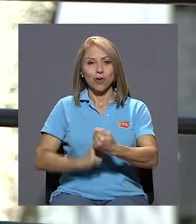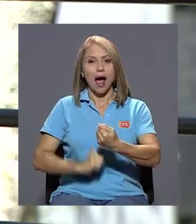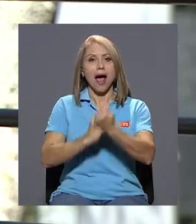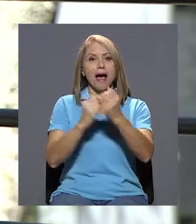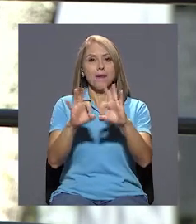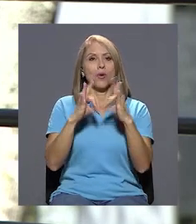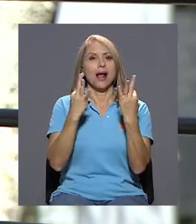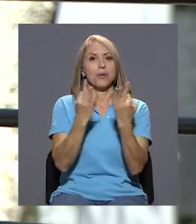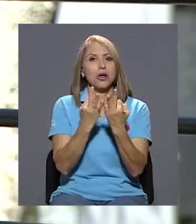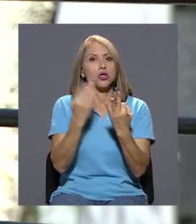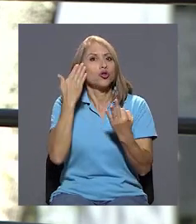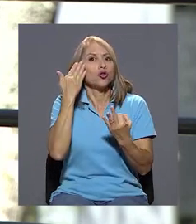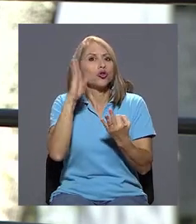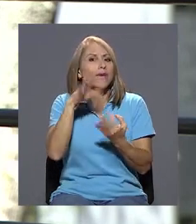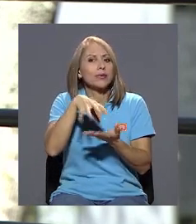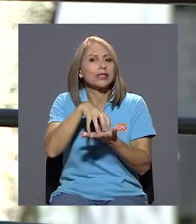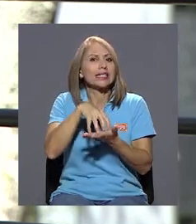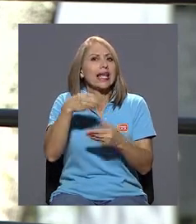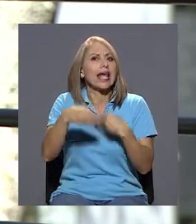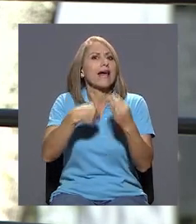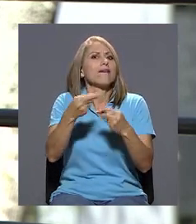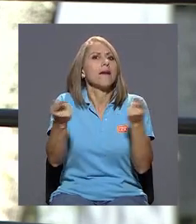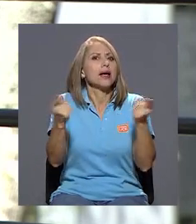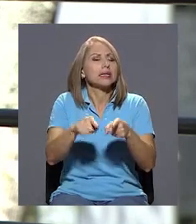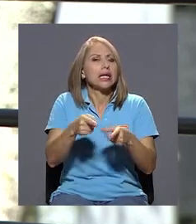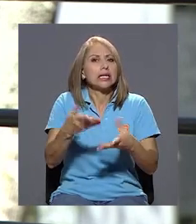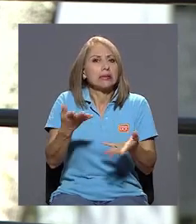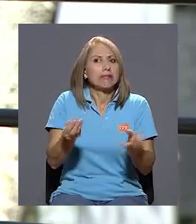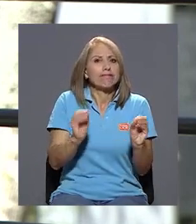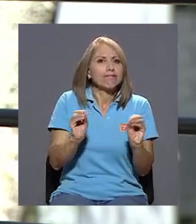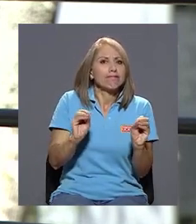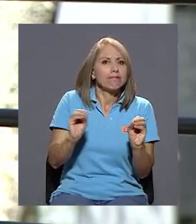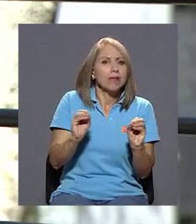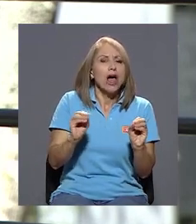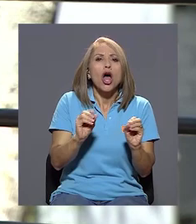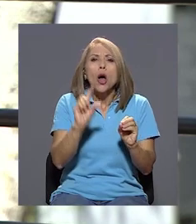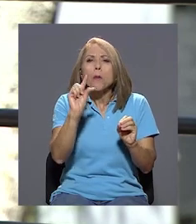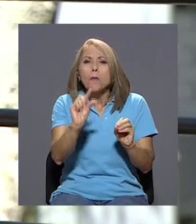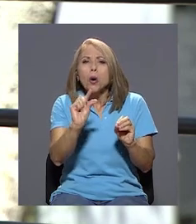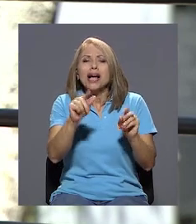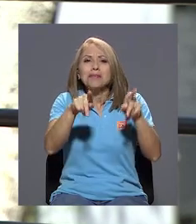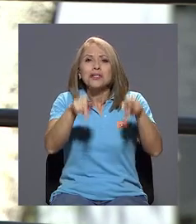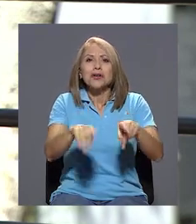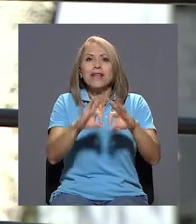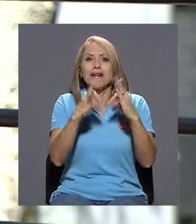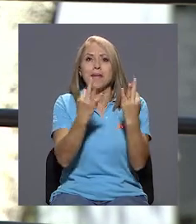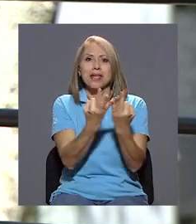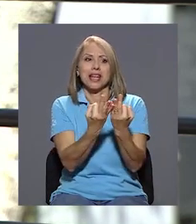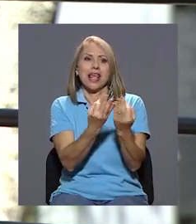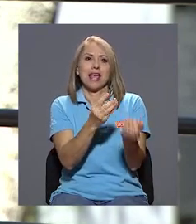es un mundo incierto, ¿verdad? Nadie en las familias, muy pocos son médicos, ¿verdad? Todos